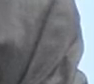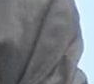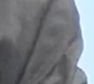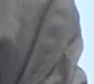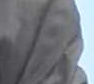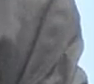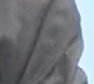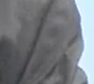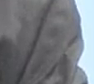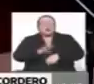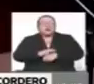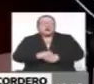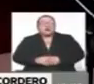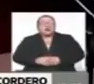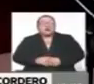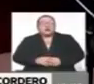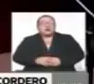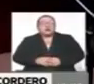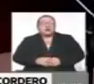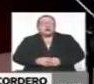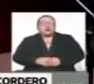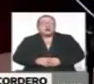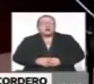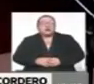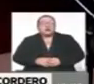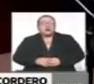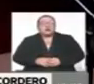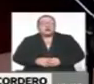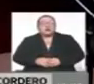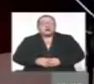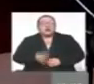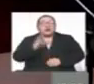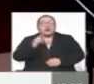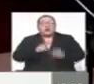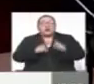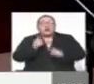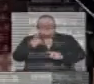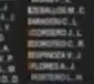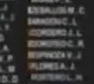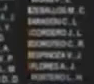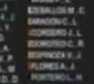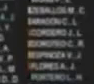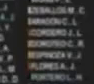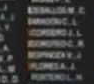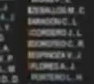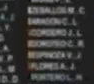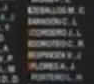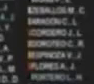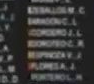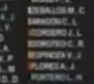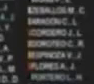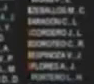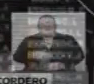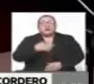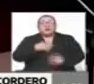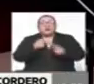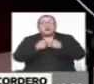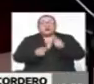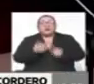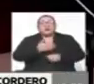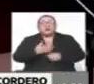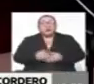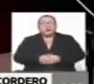coprolalico o sea es una cuestión muy muyo muy penosa vamos a hablar de eso también tenemos los Ah lo que lo que yo creo Es que